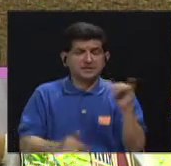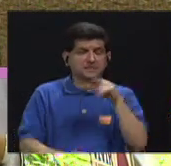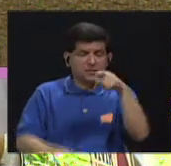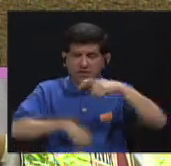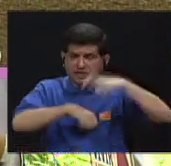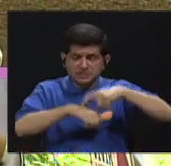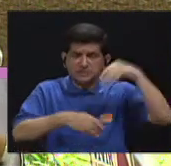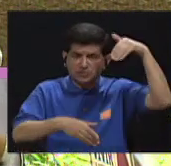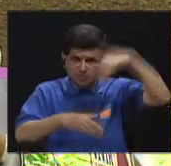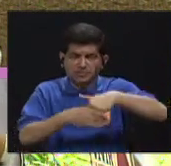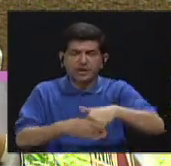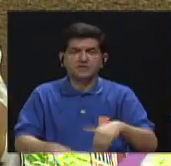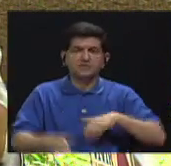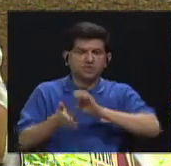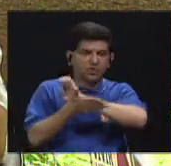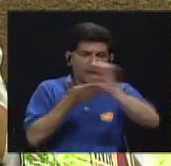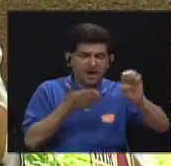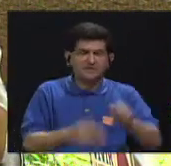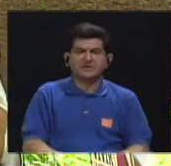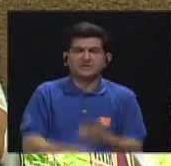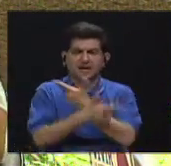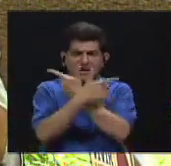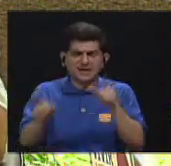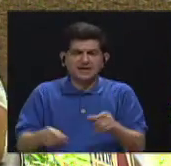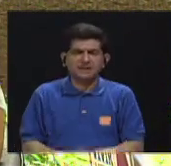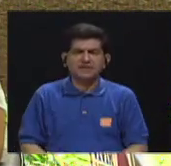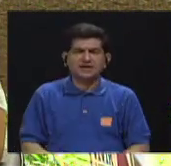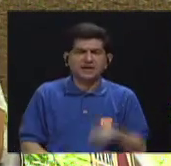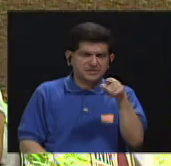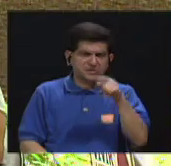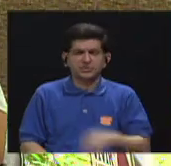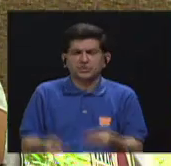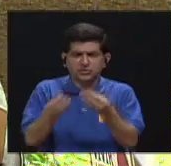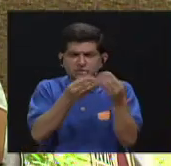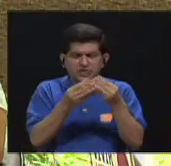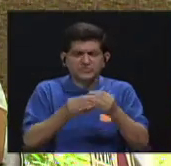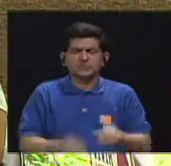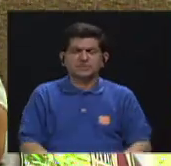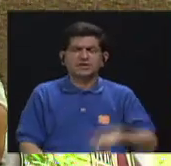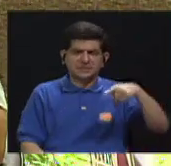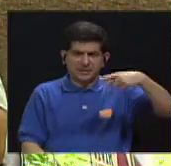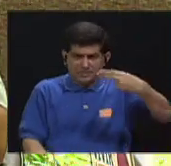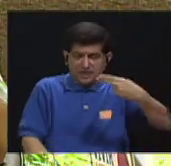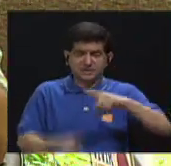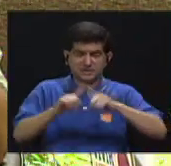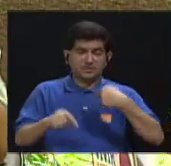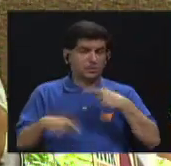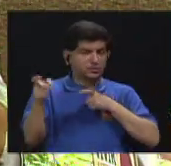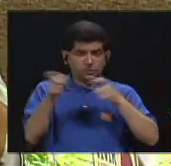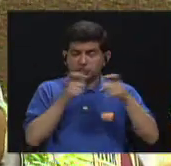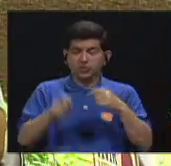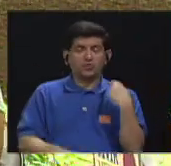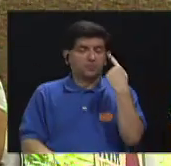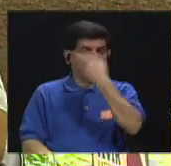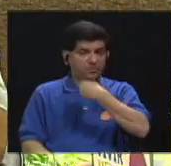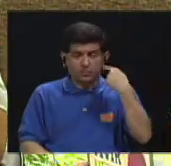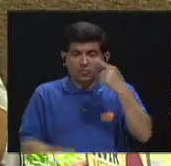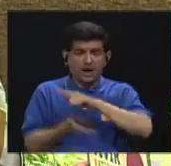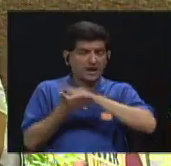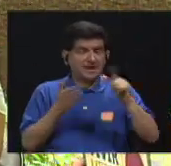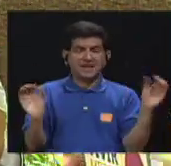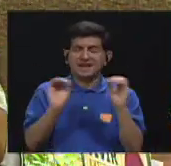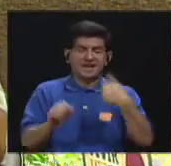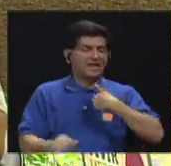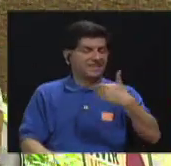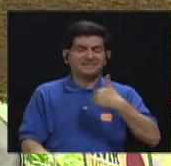a actuar ahí y va a impedir que se libere tanto ácido, que eso es bueno. Claro. Pero obviamente si yo no controlo la higiene bucal,